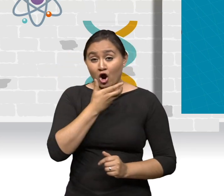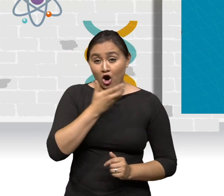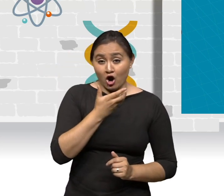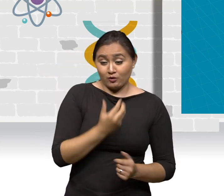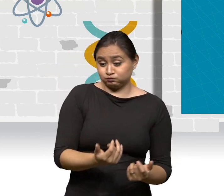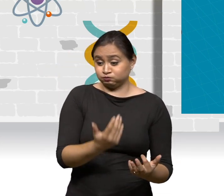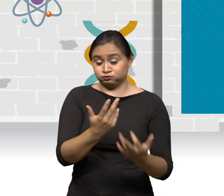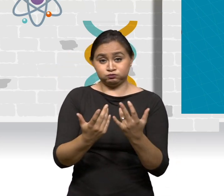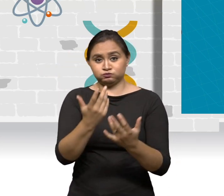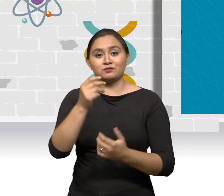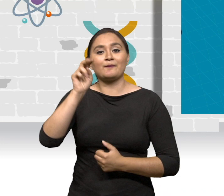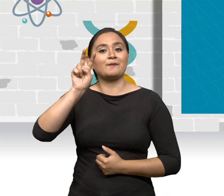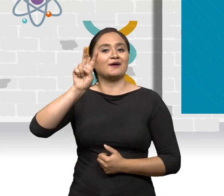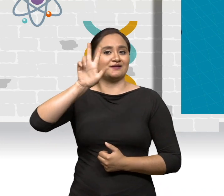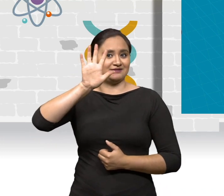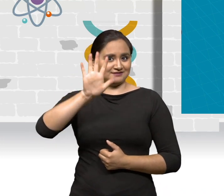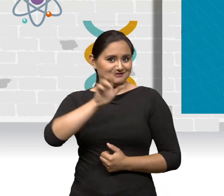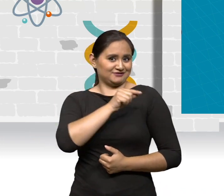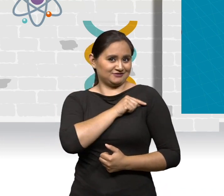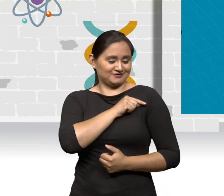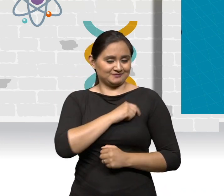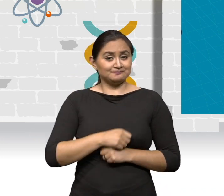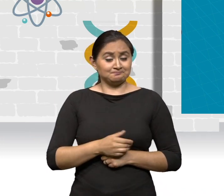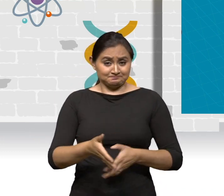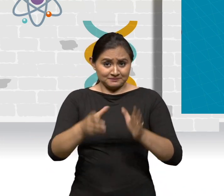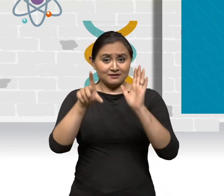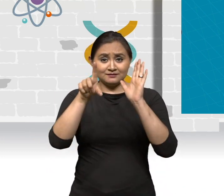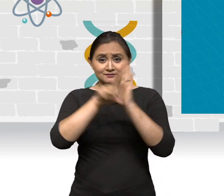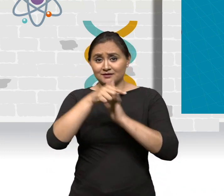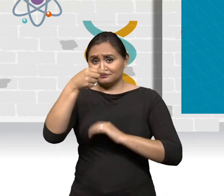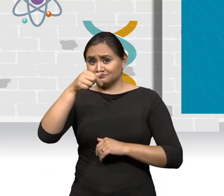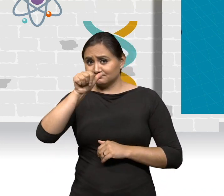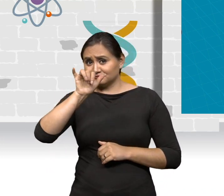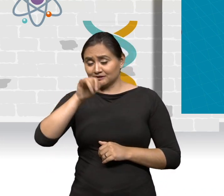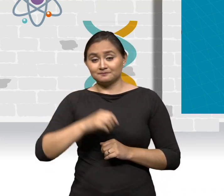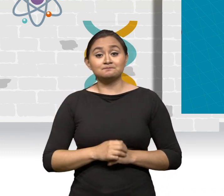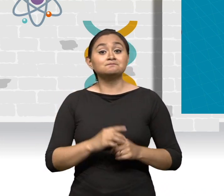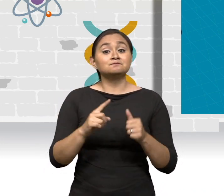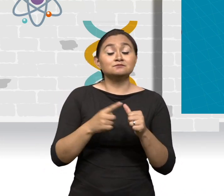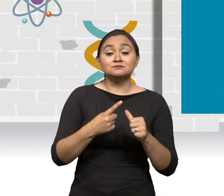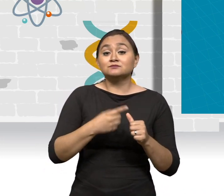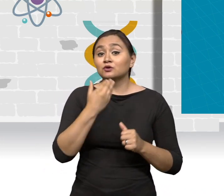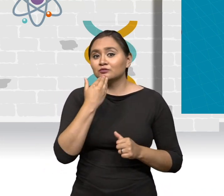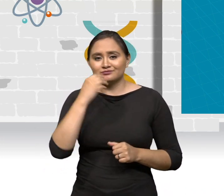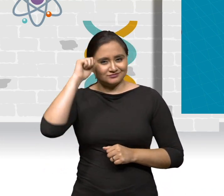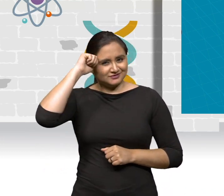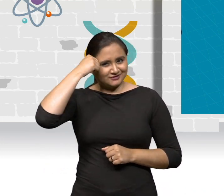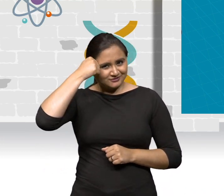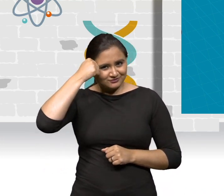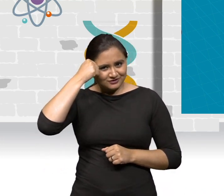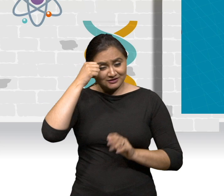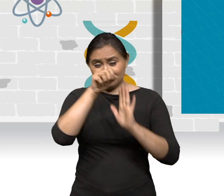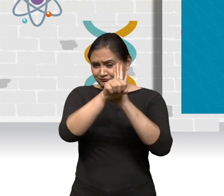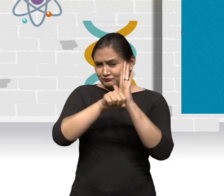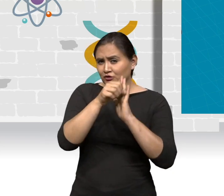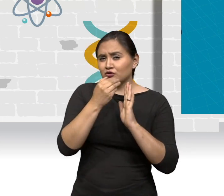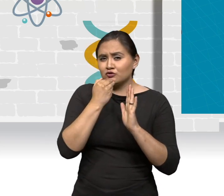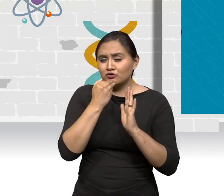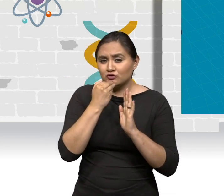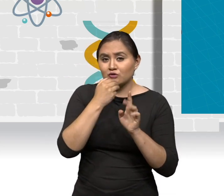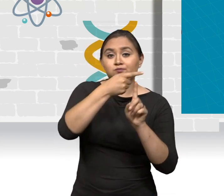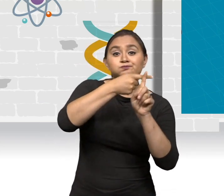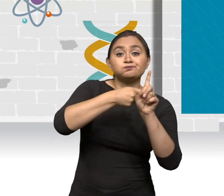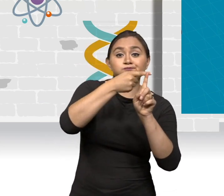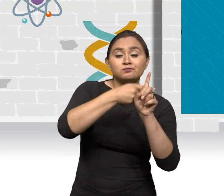cuando el cilindro se calienta a 25 grados centígrados? Usemos la ley de Gay-Lussac para calcularlo. Primero debemos recordar